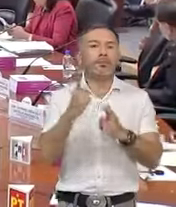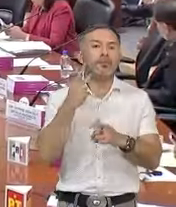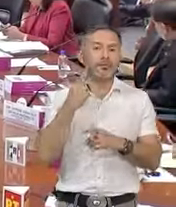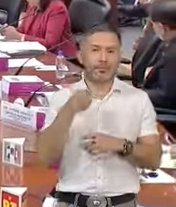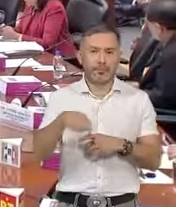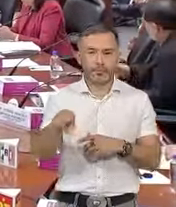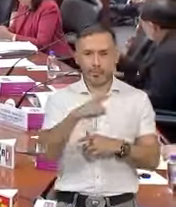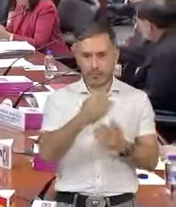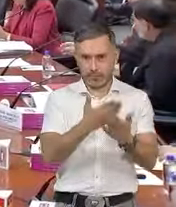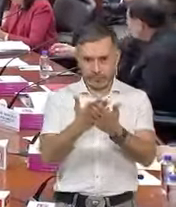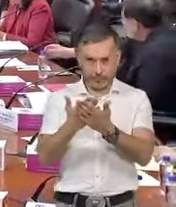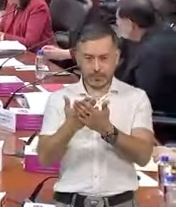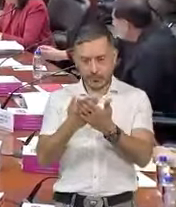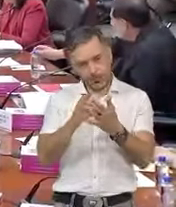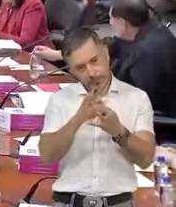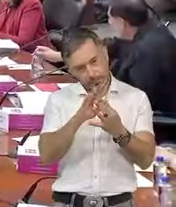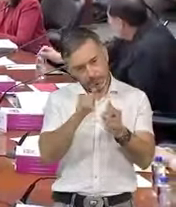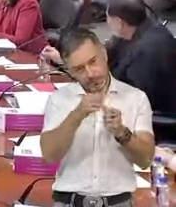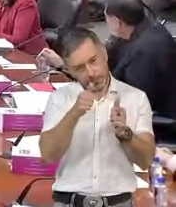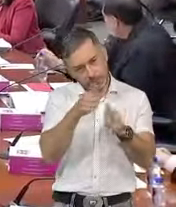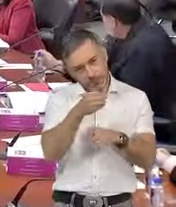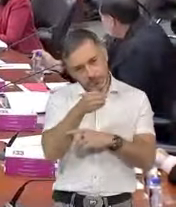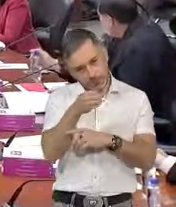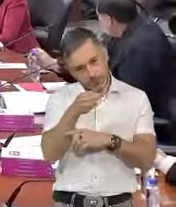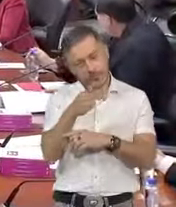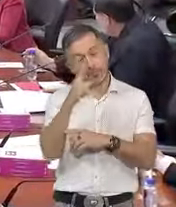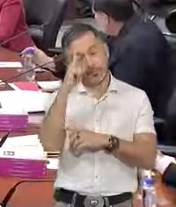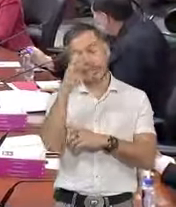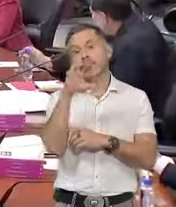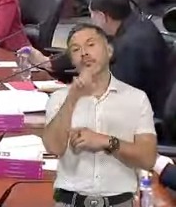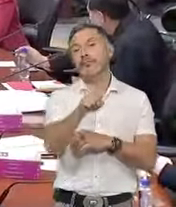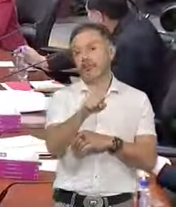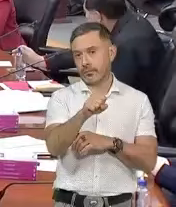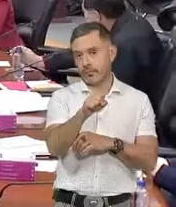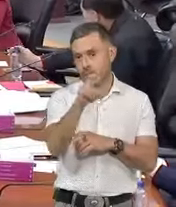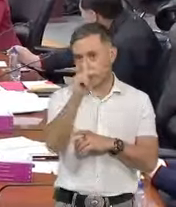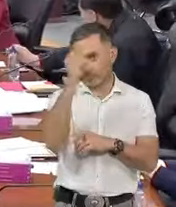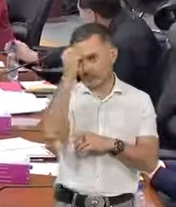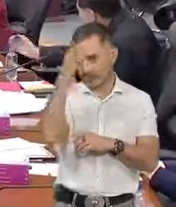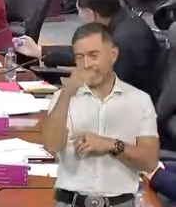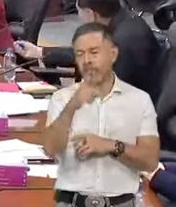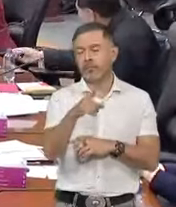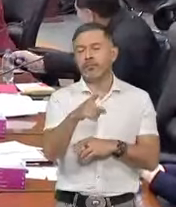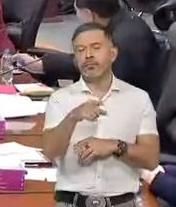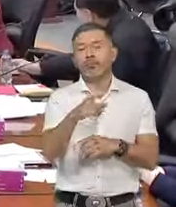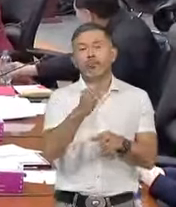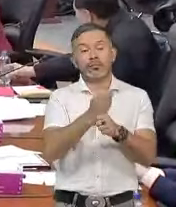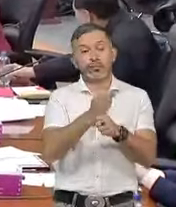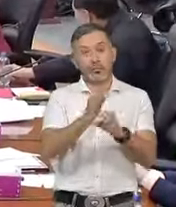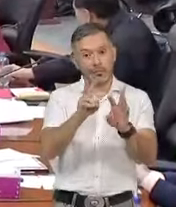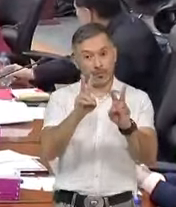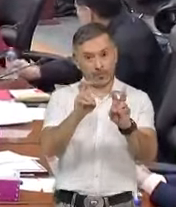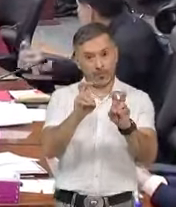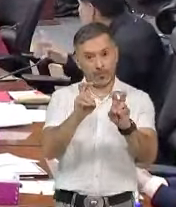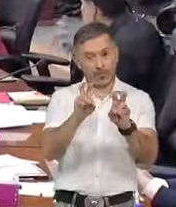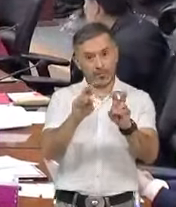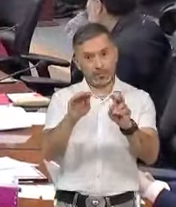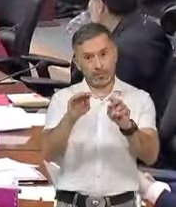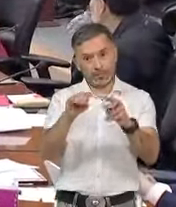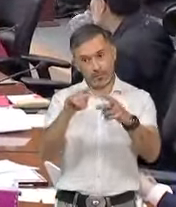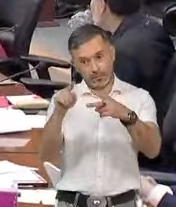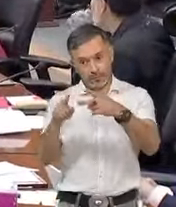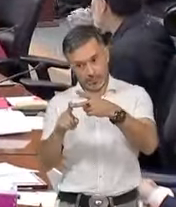mesa sin embargo no puedo dejar de mencionar que en este caso lo que se quiere poner como un tema secundario me parece que es el